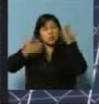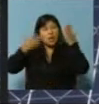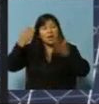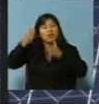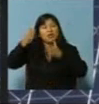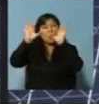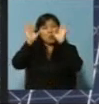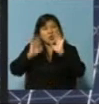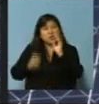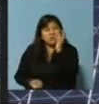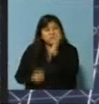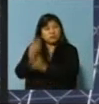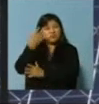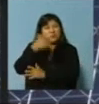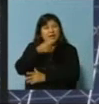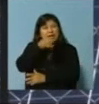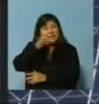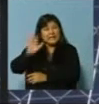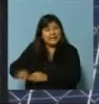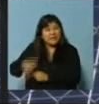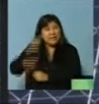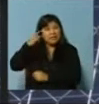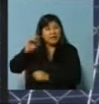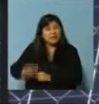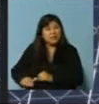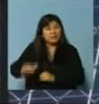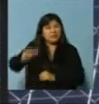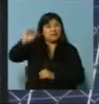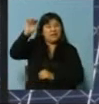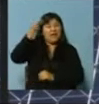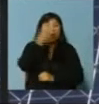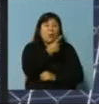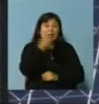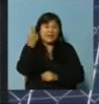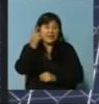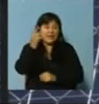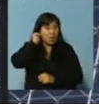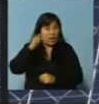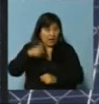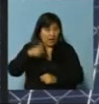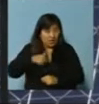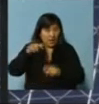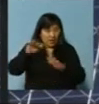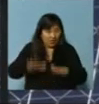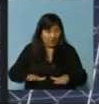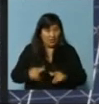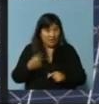niño, pero a los 41 años